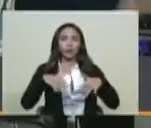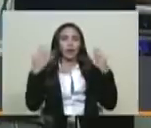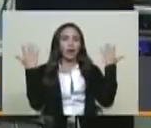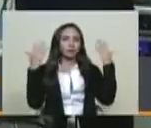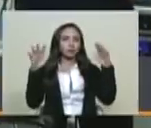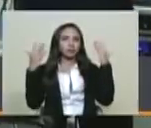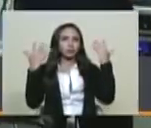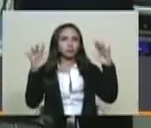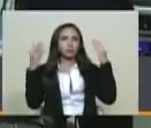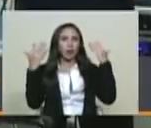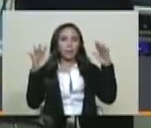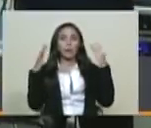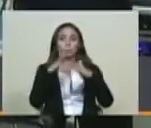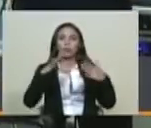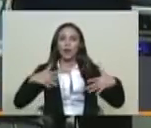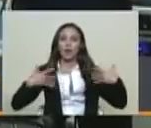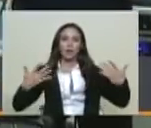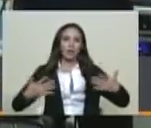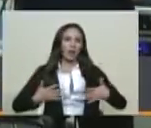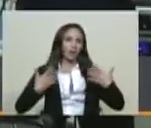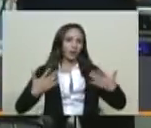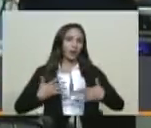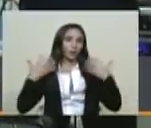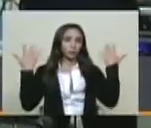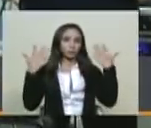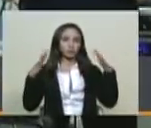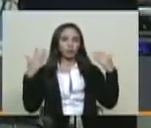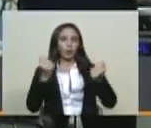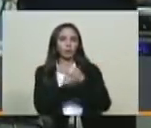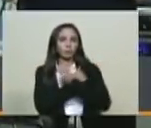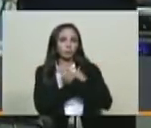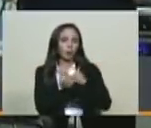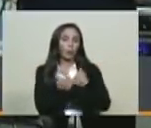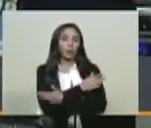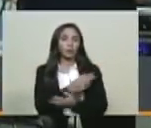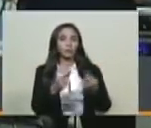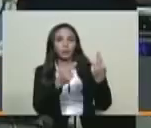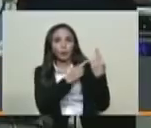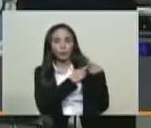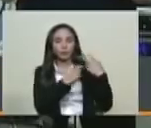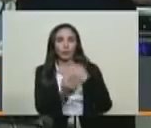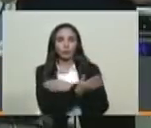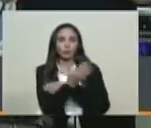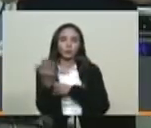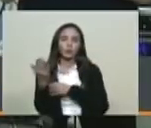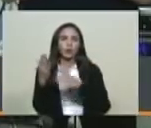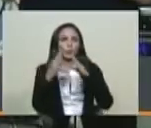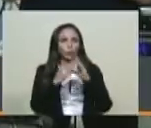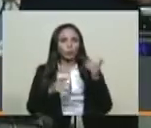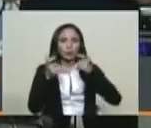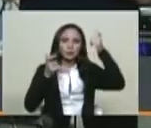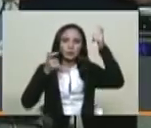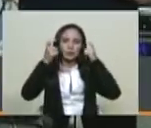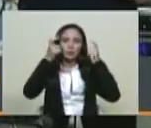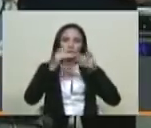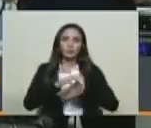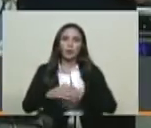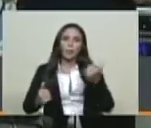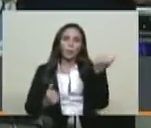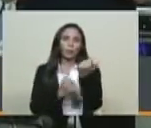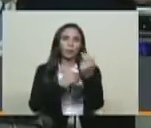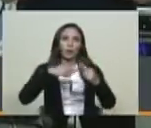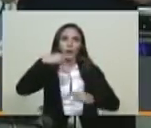aplauso, llenos de alegría, llenos de amor y llenos de compromiso con usted, con nuestro comandante Chávez, para